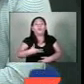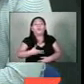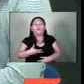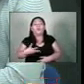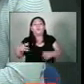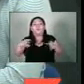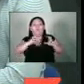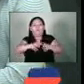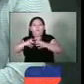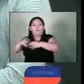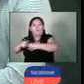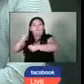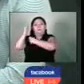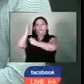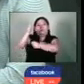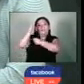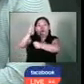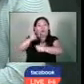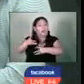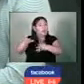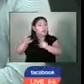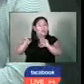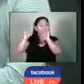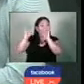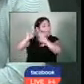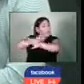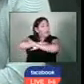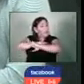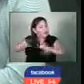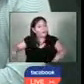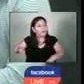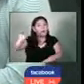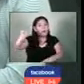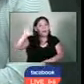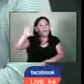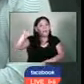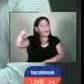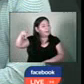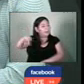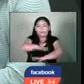sindical exigiendo un rechazo totundo a la AFP.